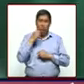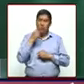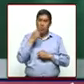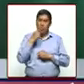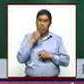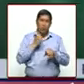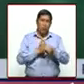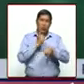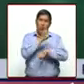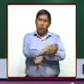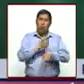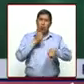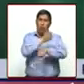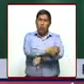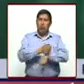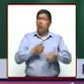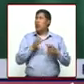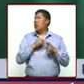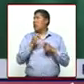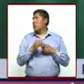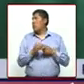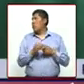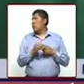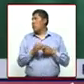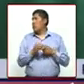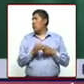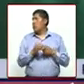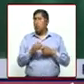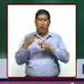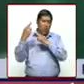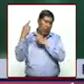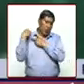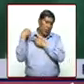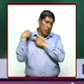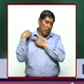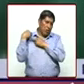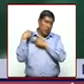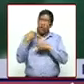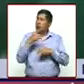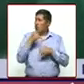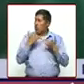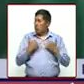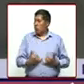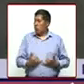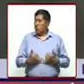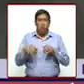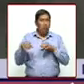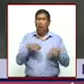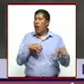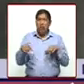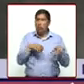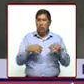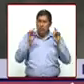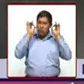echar la culpa o incluso llamar responsables a los que hoy están produciendo.